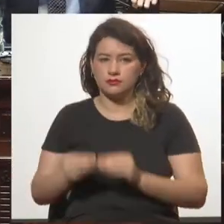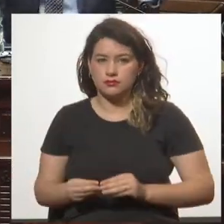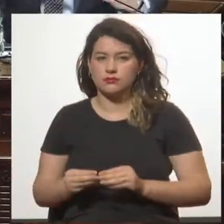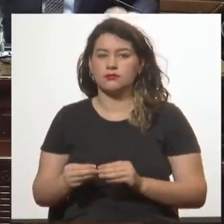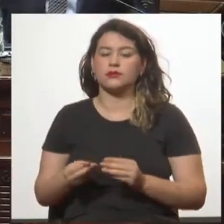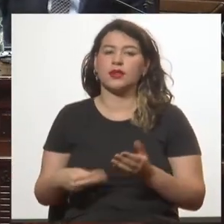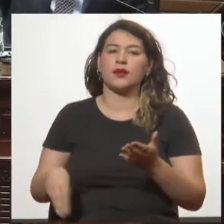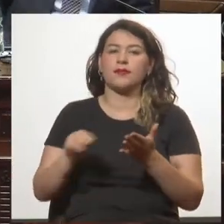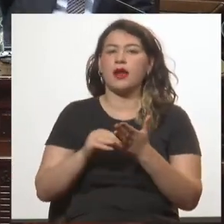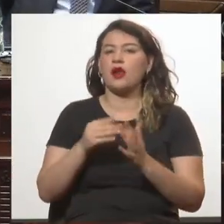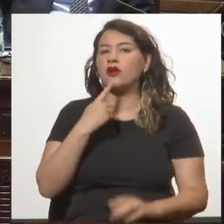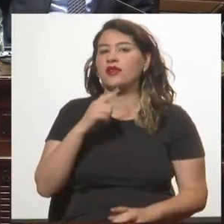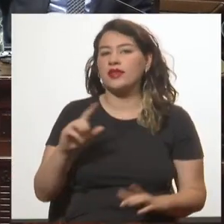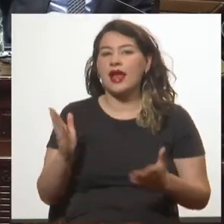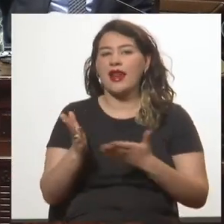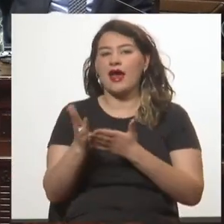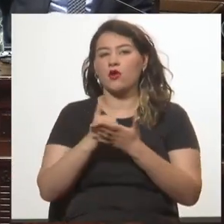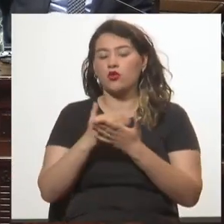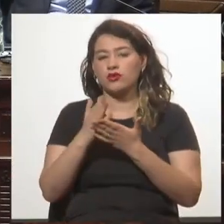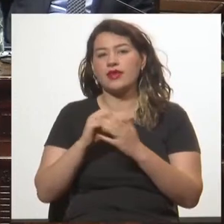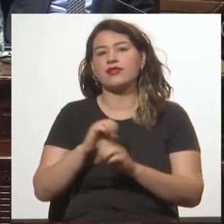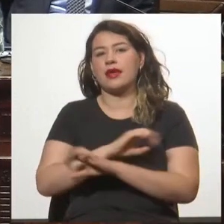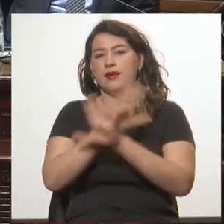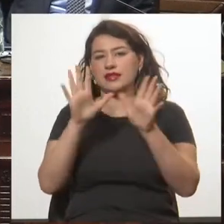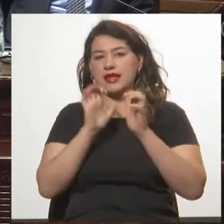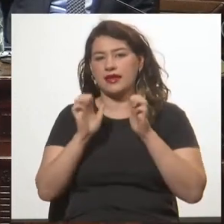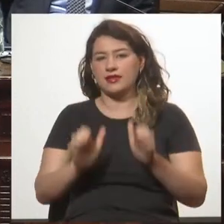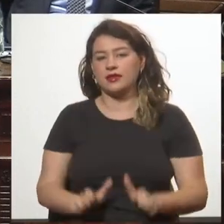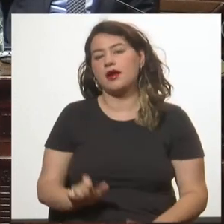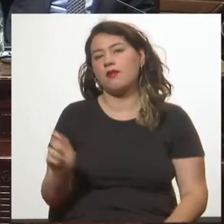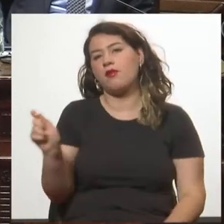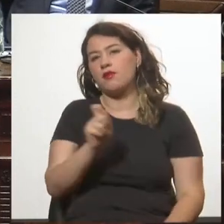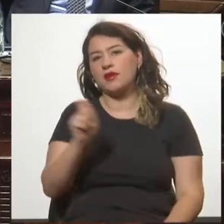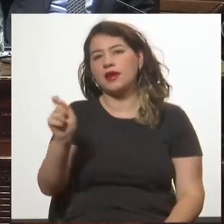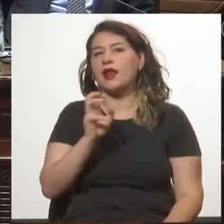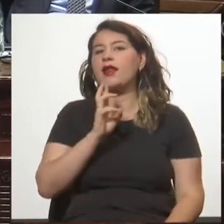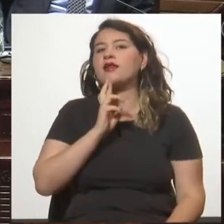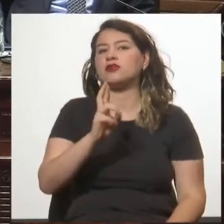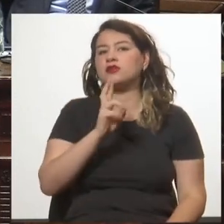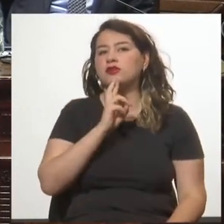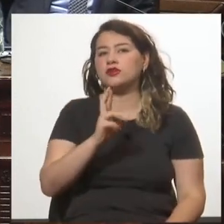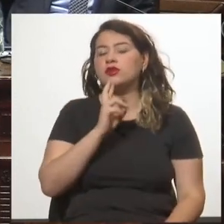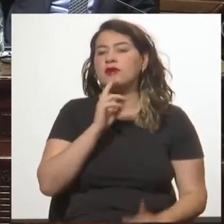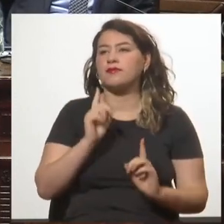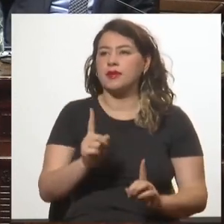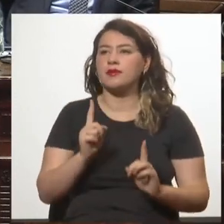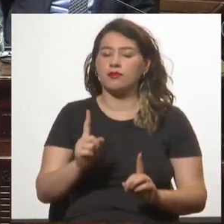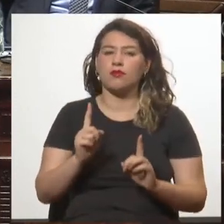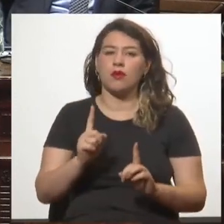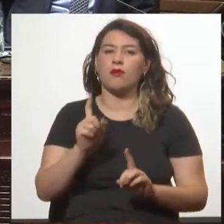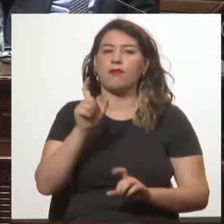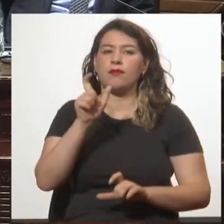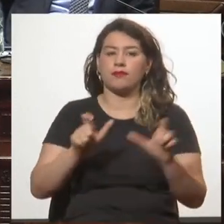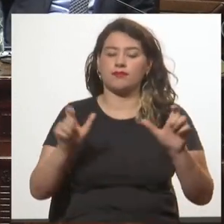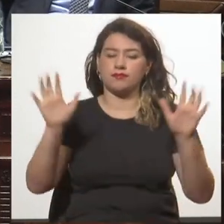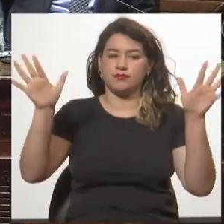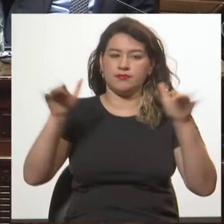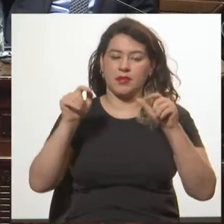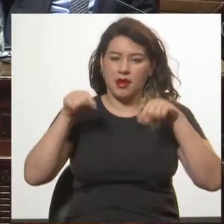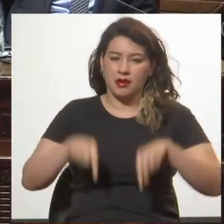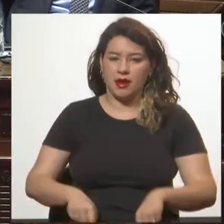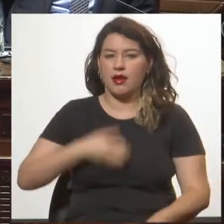pronunciamientos de la junta de transparencia y ética pública y las resoluciones adoptadas al respecto por los organismos convocados